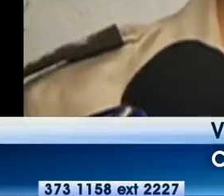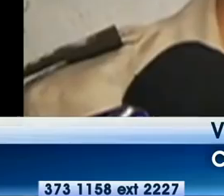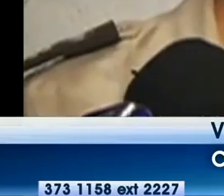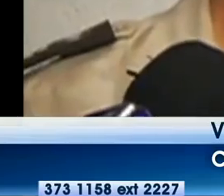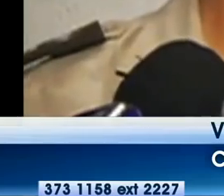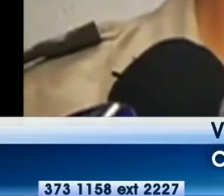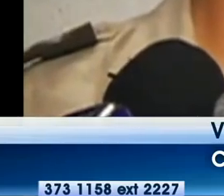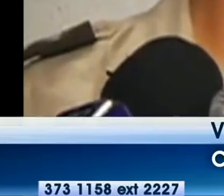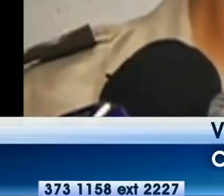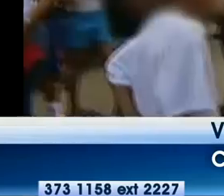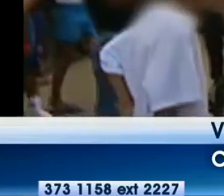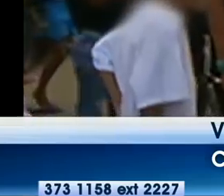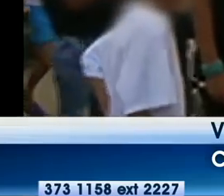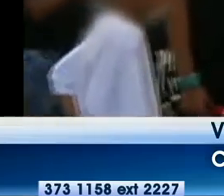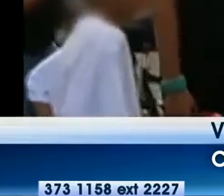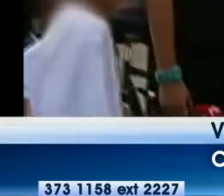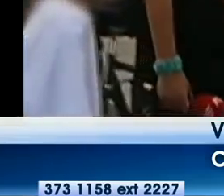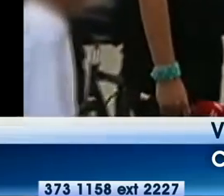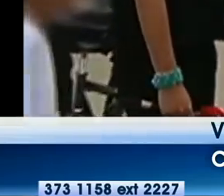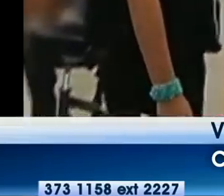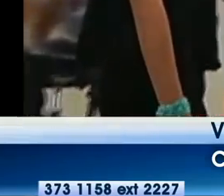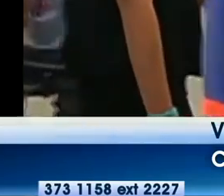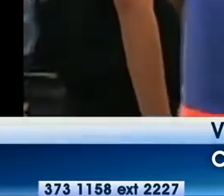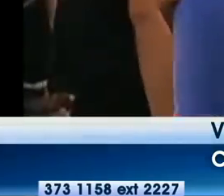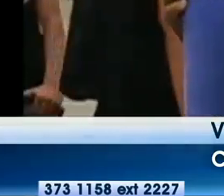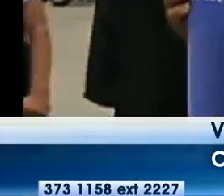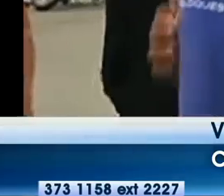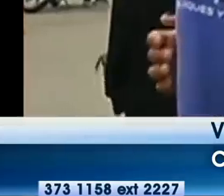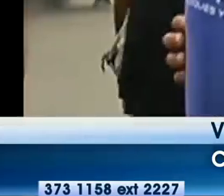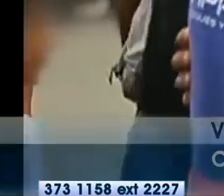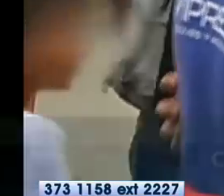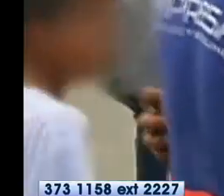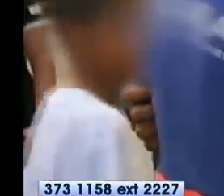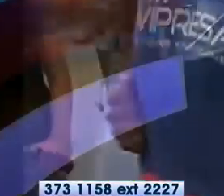signos vitales, pero falleció. Informó Julio César Saúl.